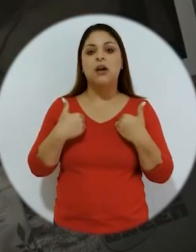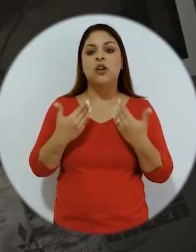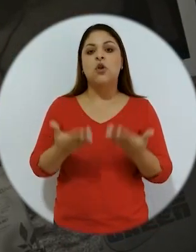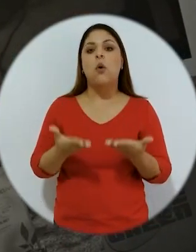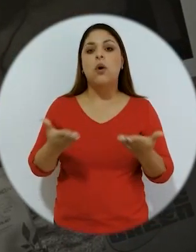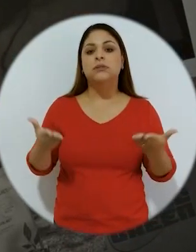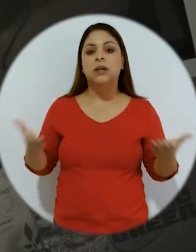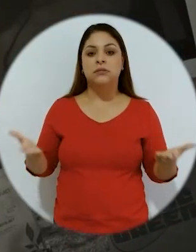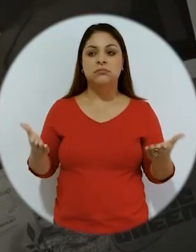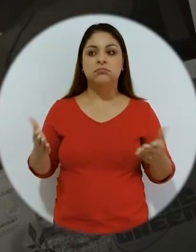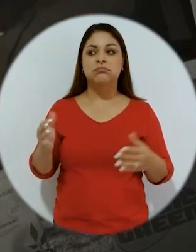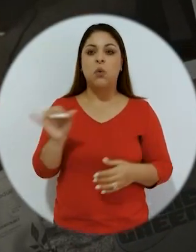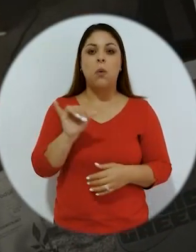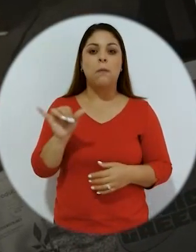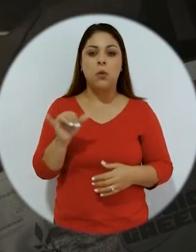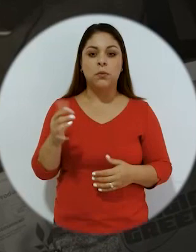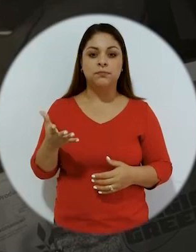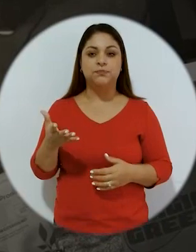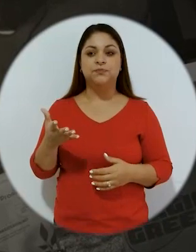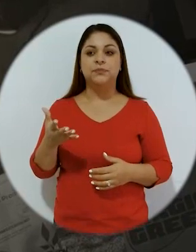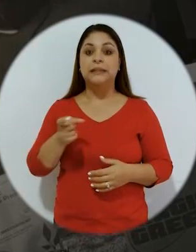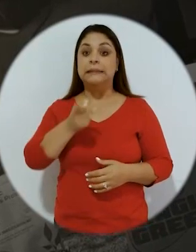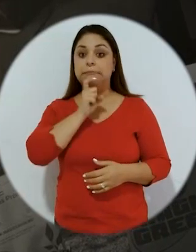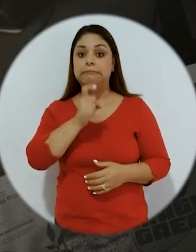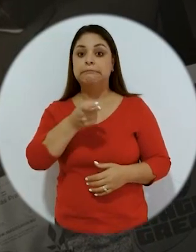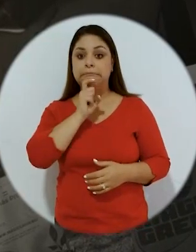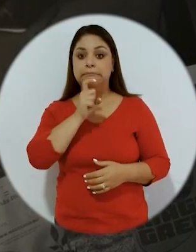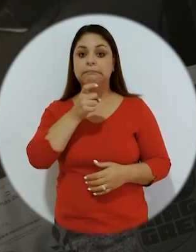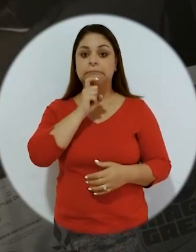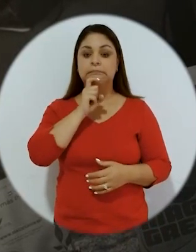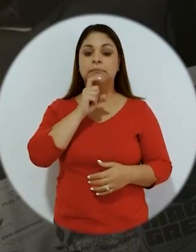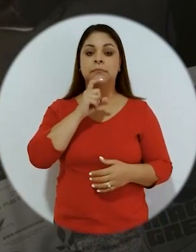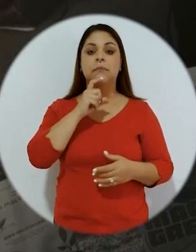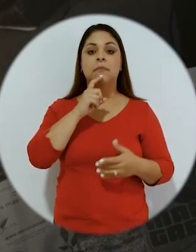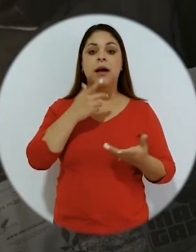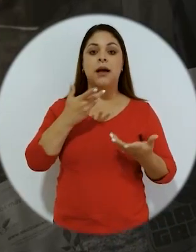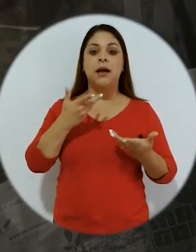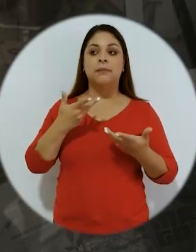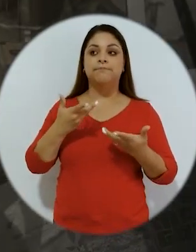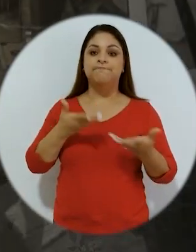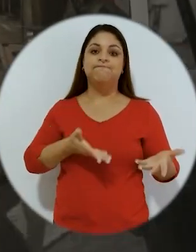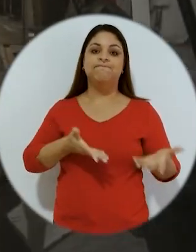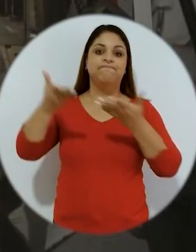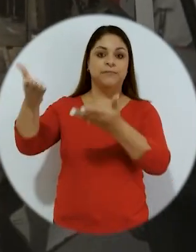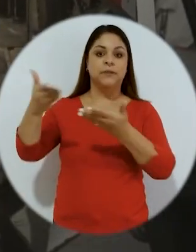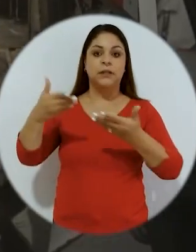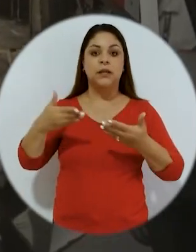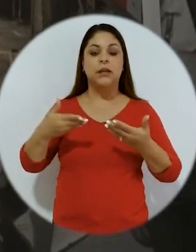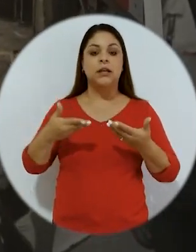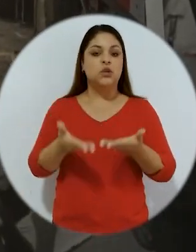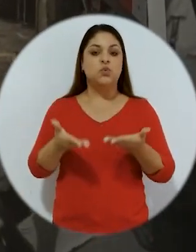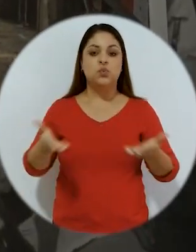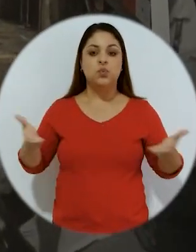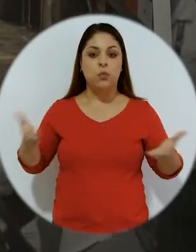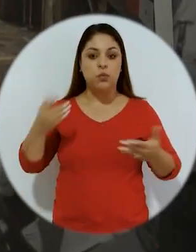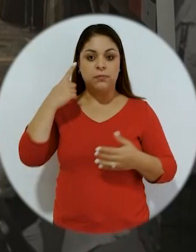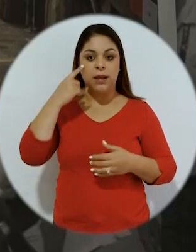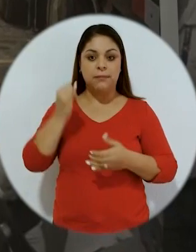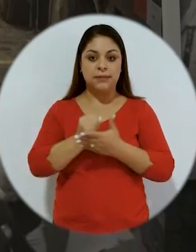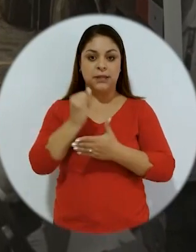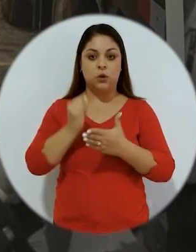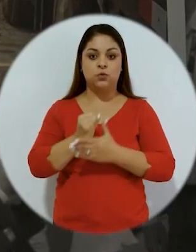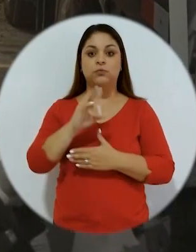por ejemplo, cosas como las dificultades para la importación de insumos